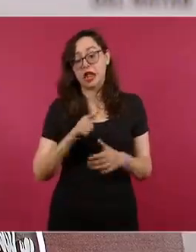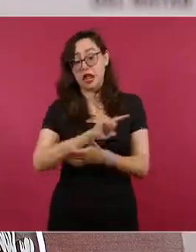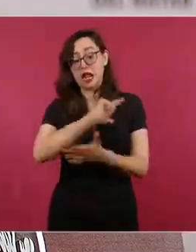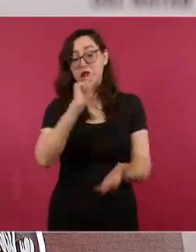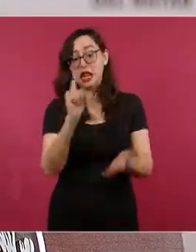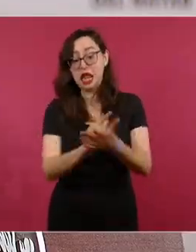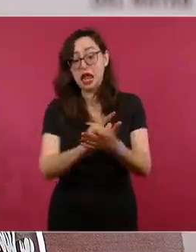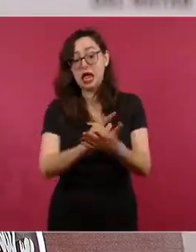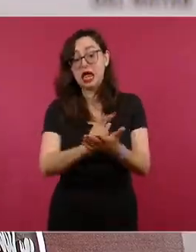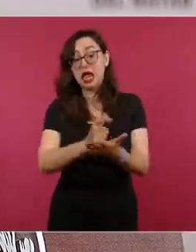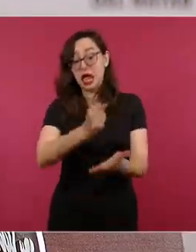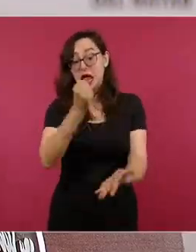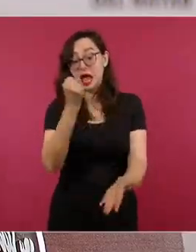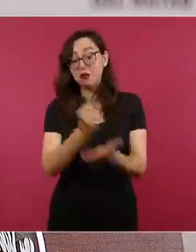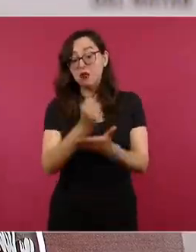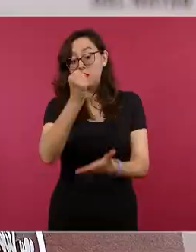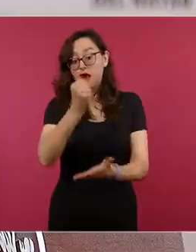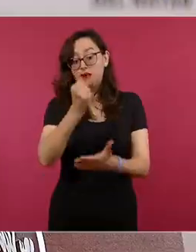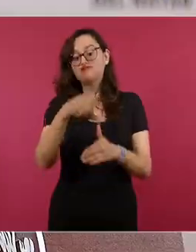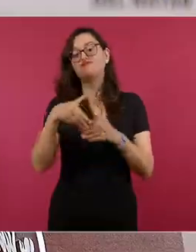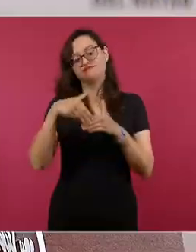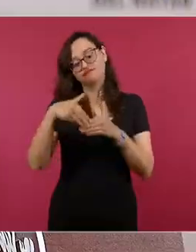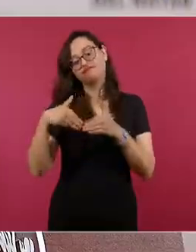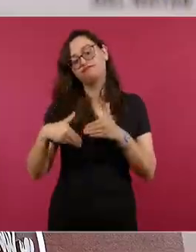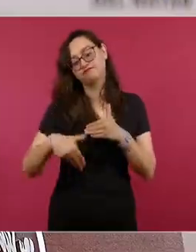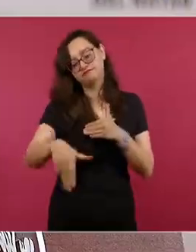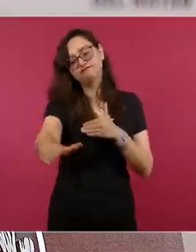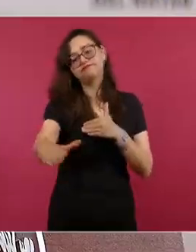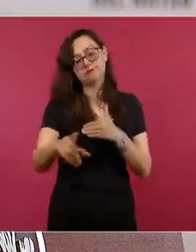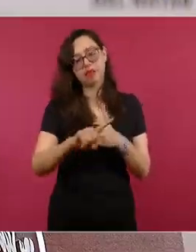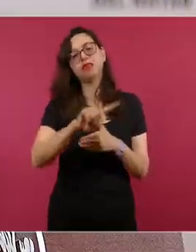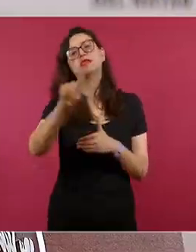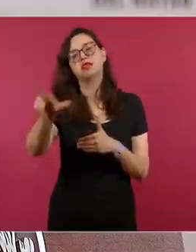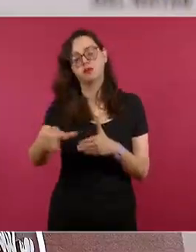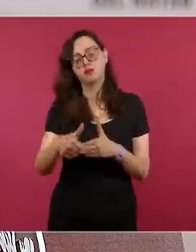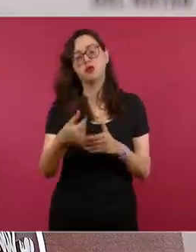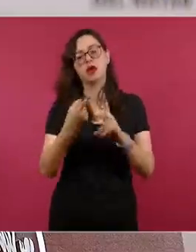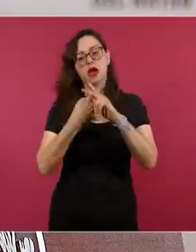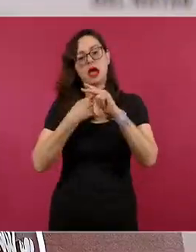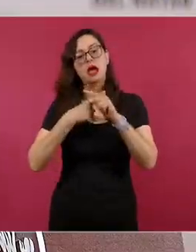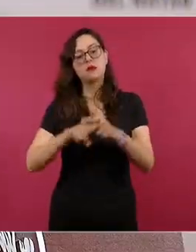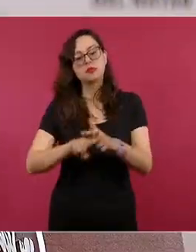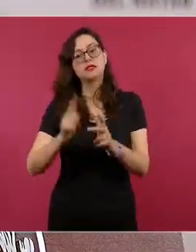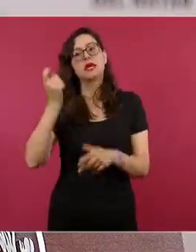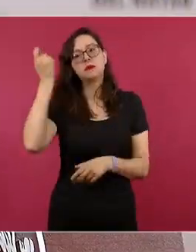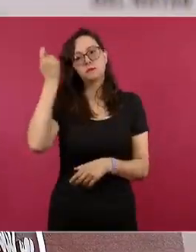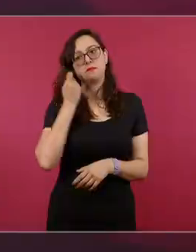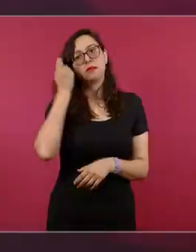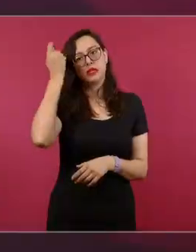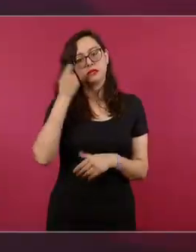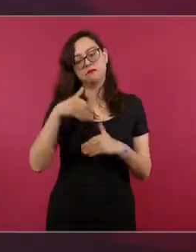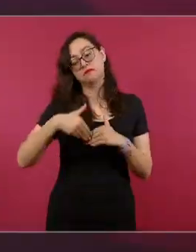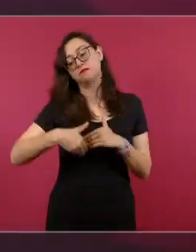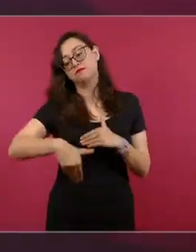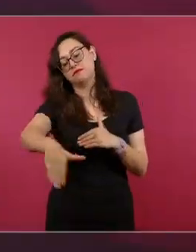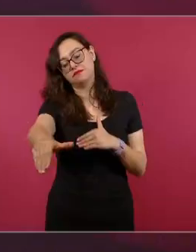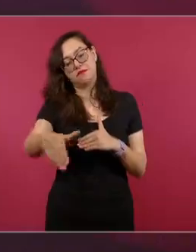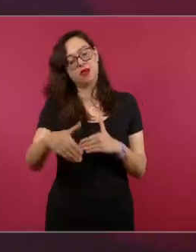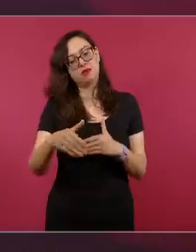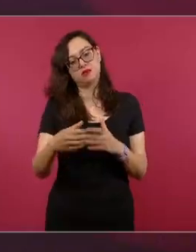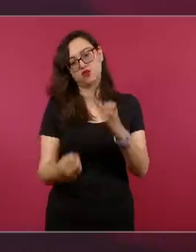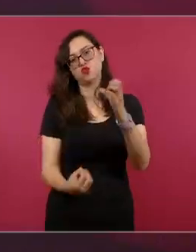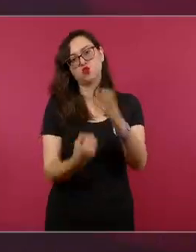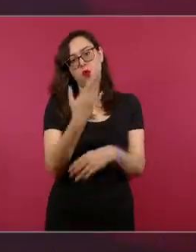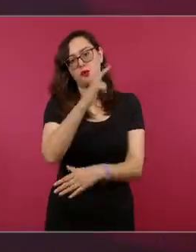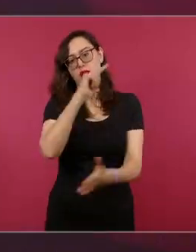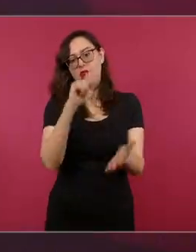esperemos, obviamente en este mes, los que inicien a pensionarse después de la entrada en vigor de la nueva